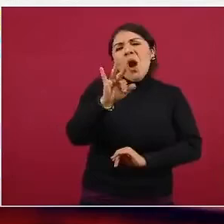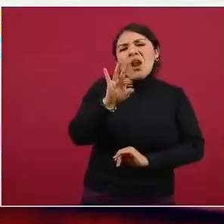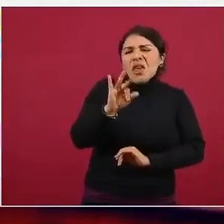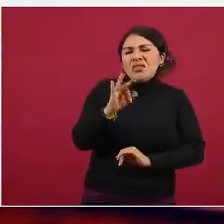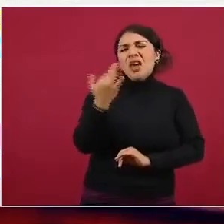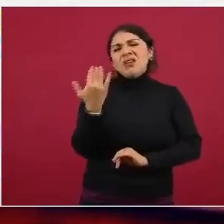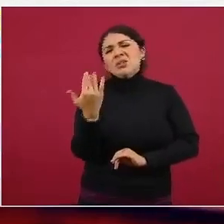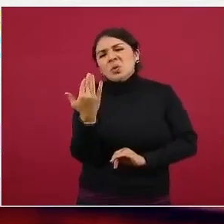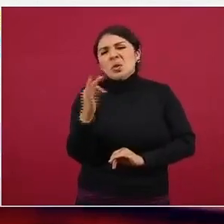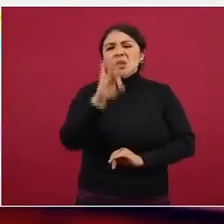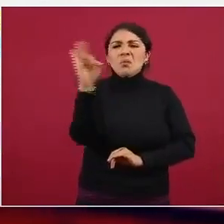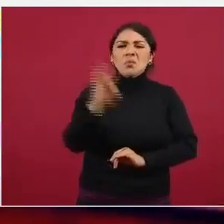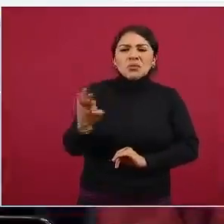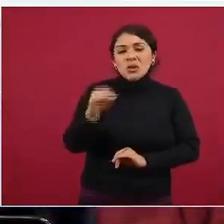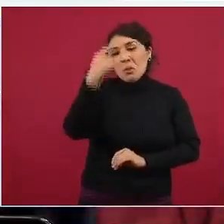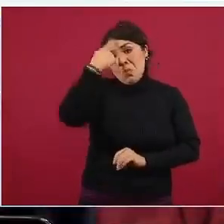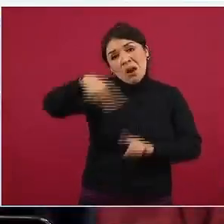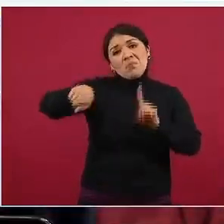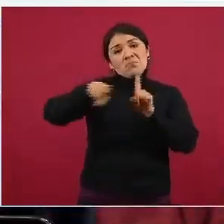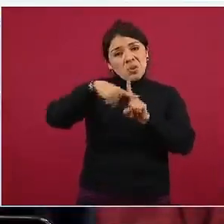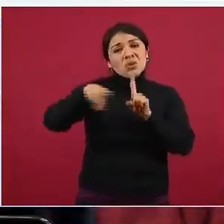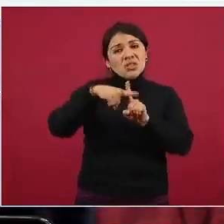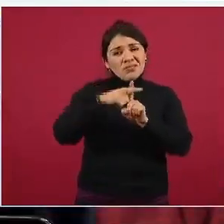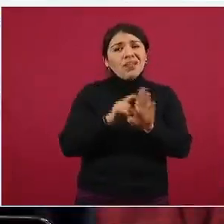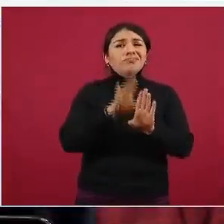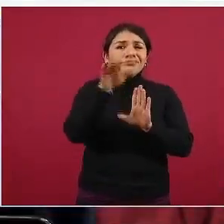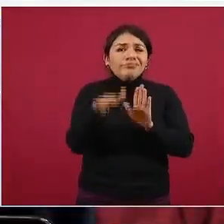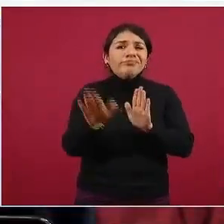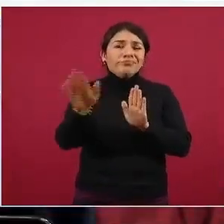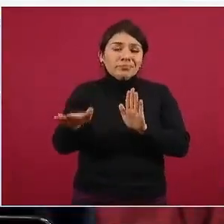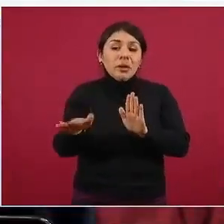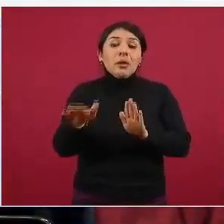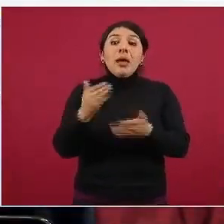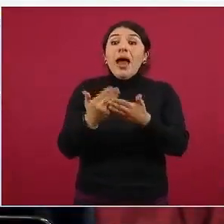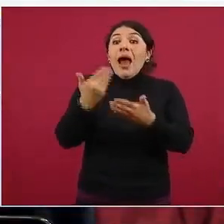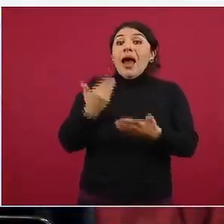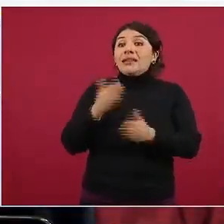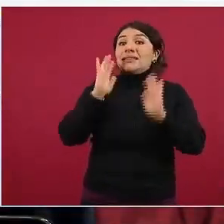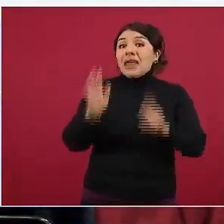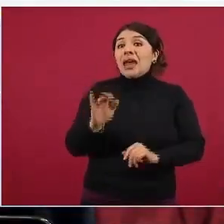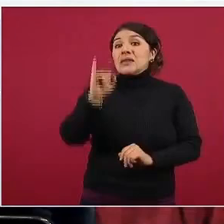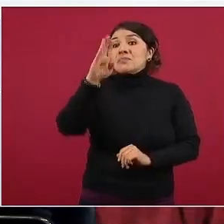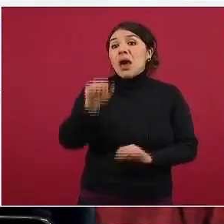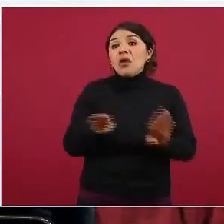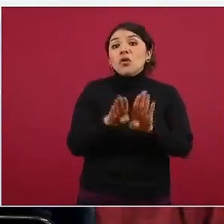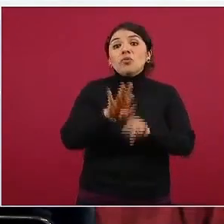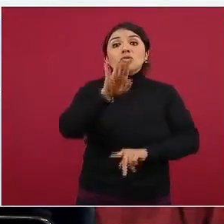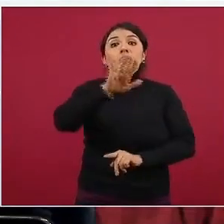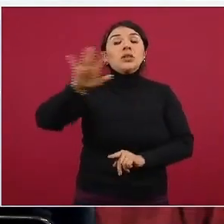y 50% de positividad, cuando habíamos llegado prácticamente a